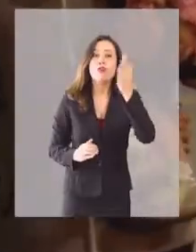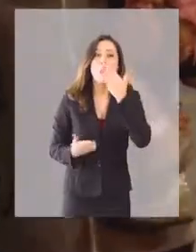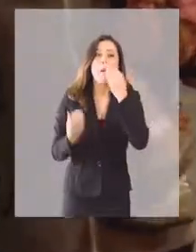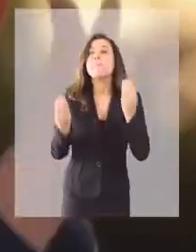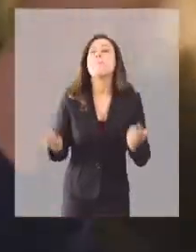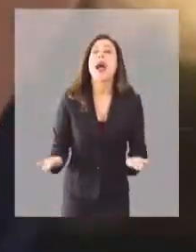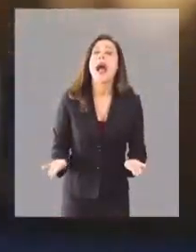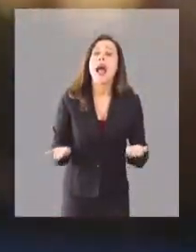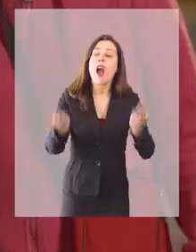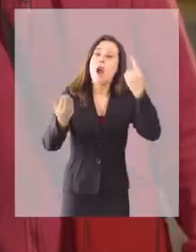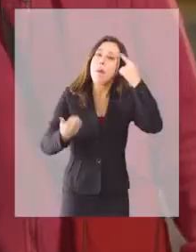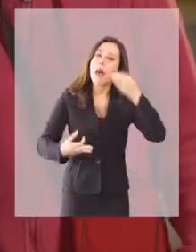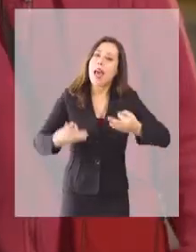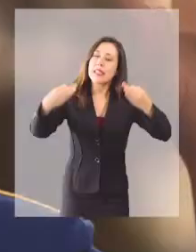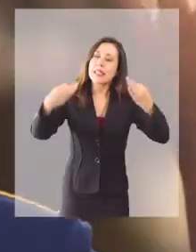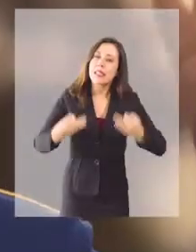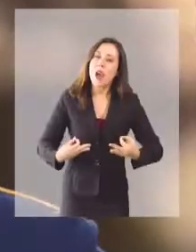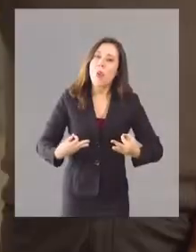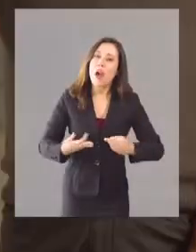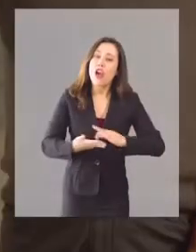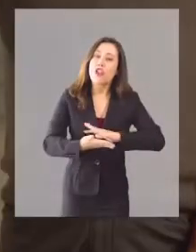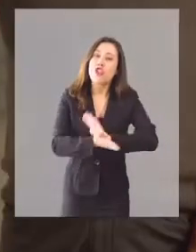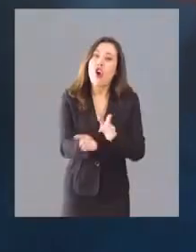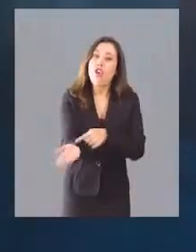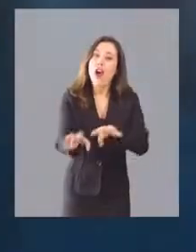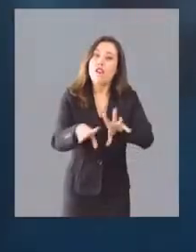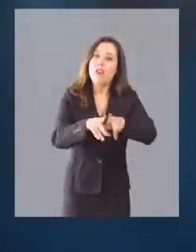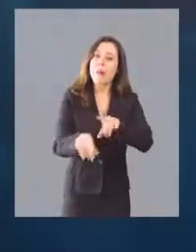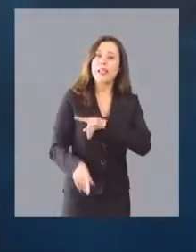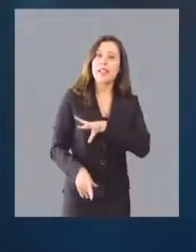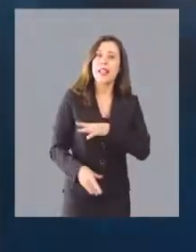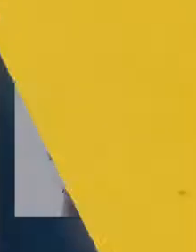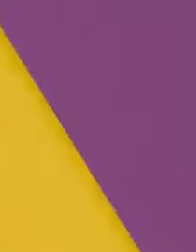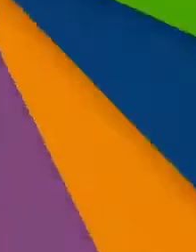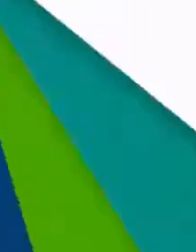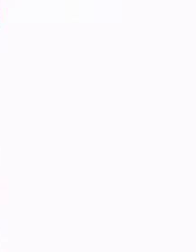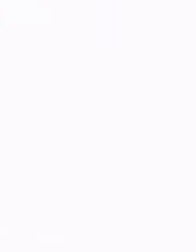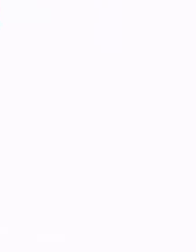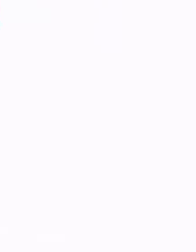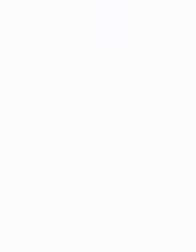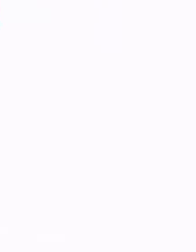vienen tiempos mejores para la seguridad de todas las familias chilenas.